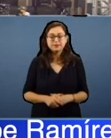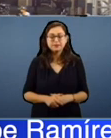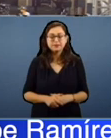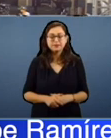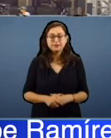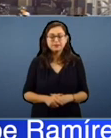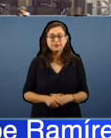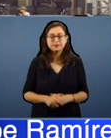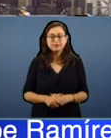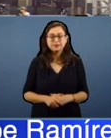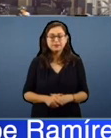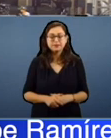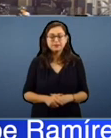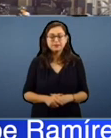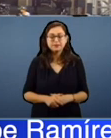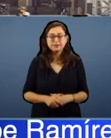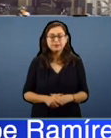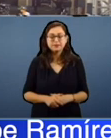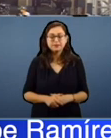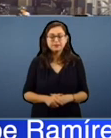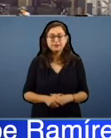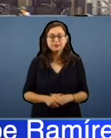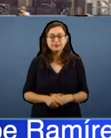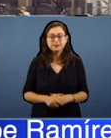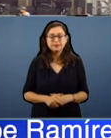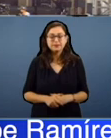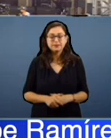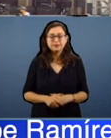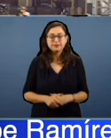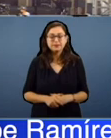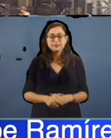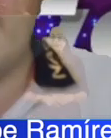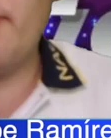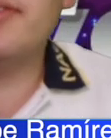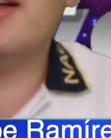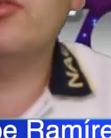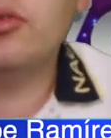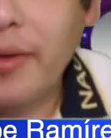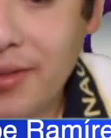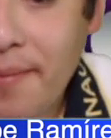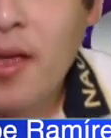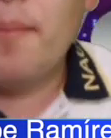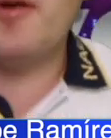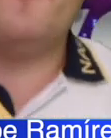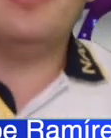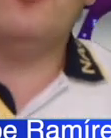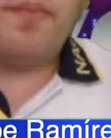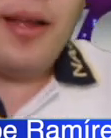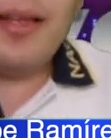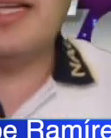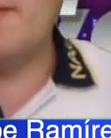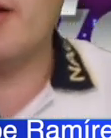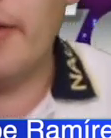comentó Olga Sánchez Cordero, poniéndole un alto a Lidia Cacho, que también pues ha generado esta controversia. Pero al final,